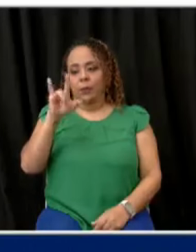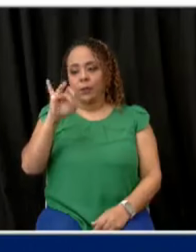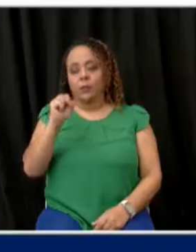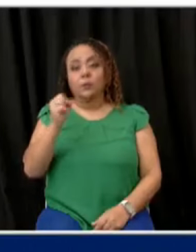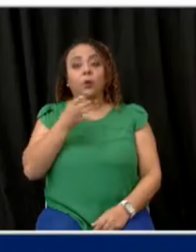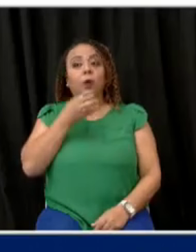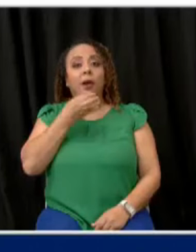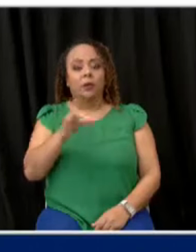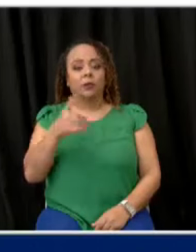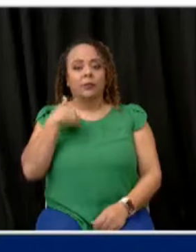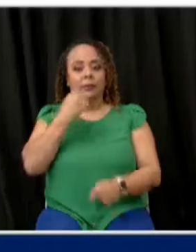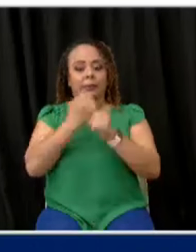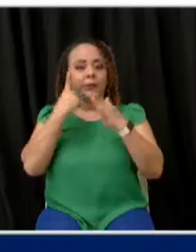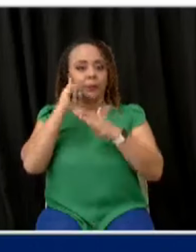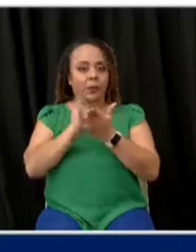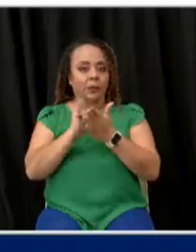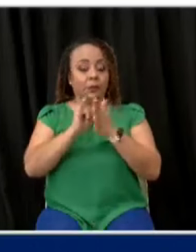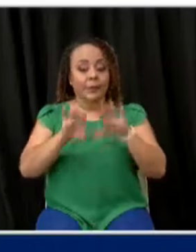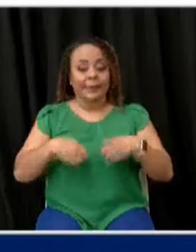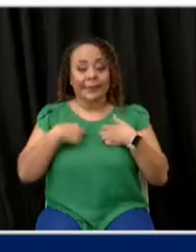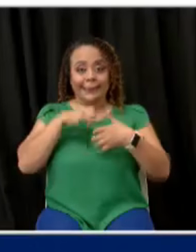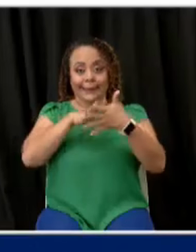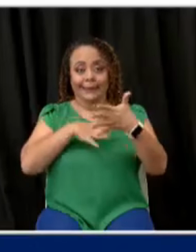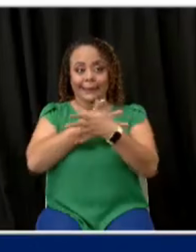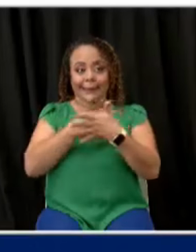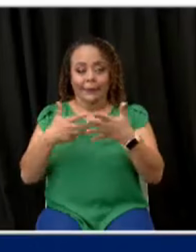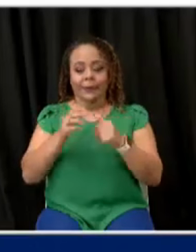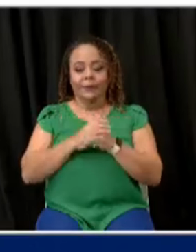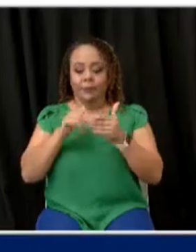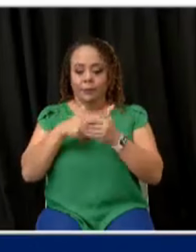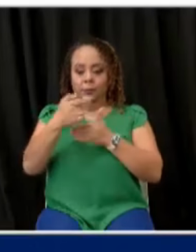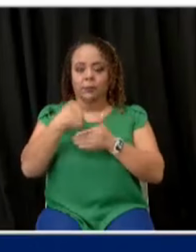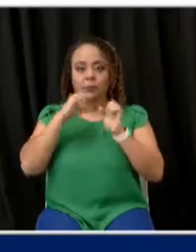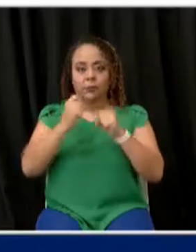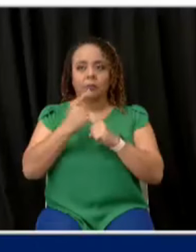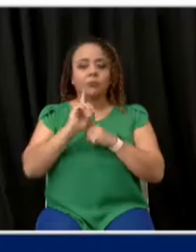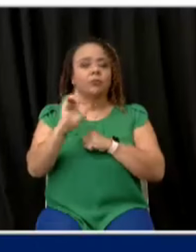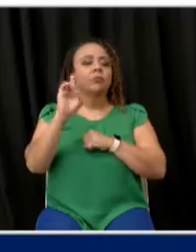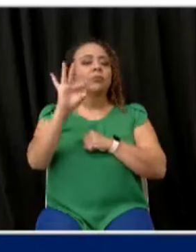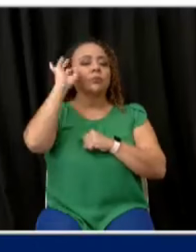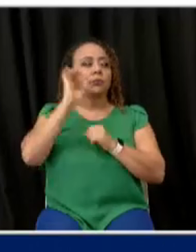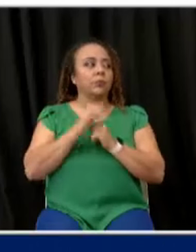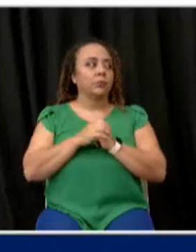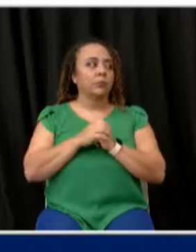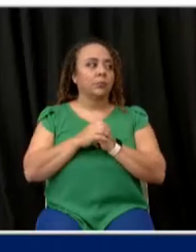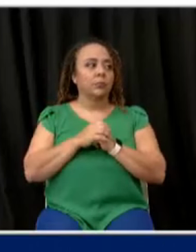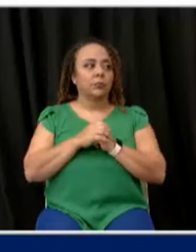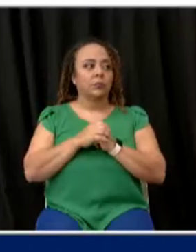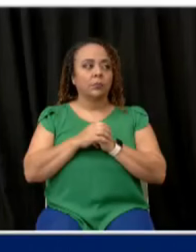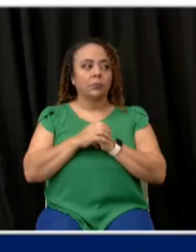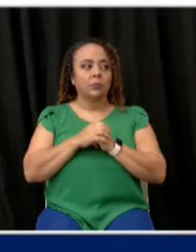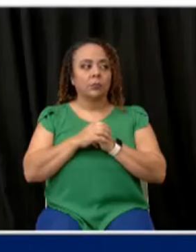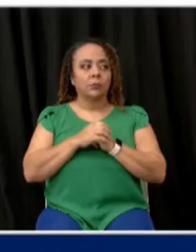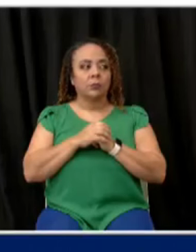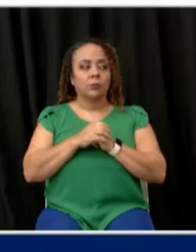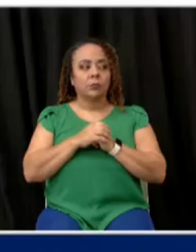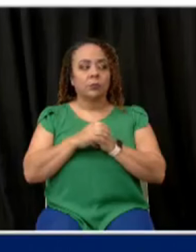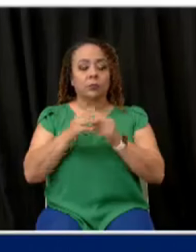produce el trabajador, para lo cual existen tablas, después les puedo decir dónde localizarlas, pero existen tablas, donde